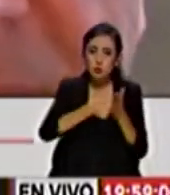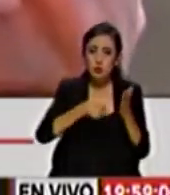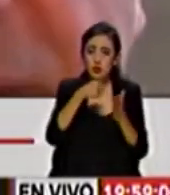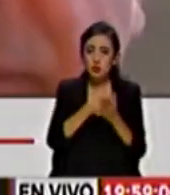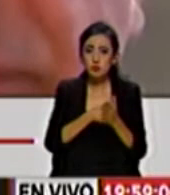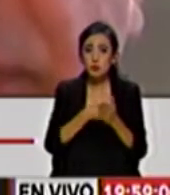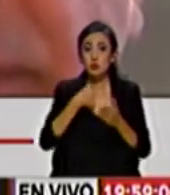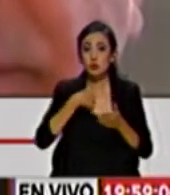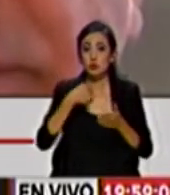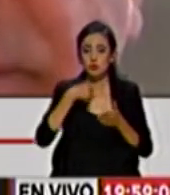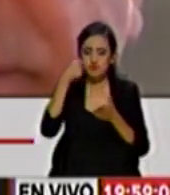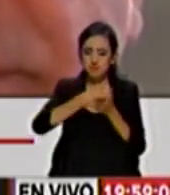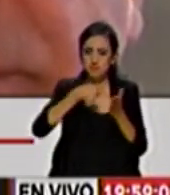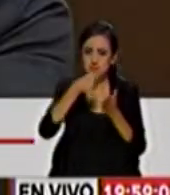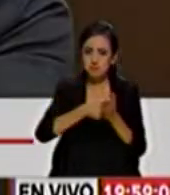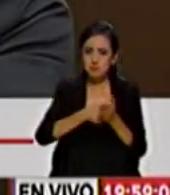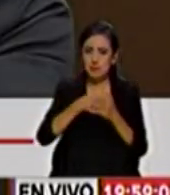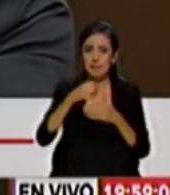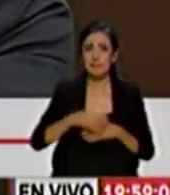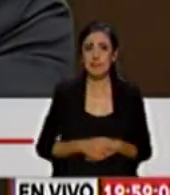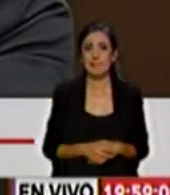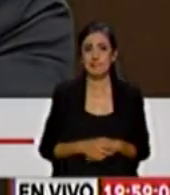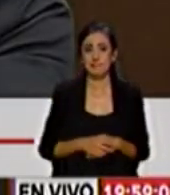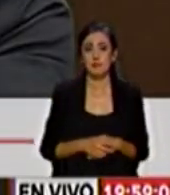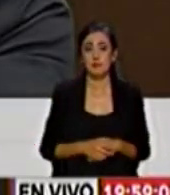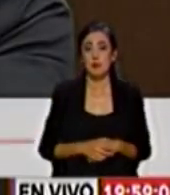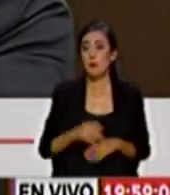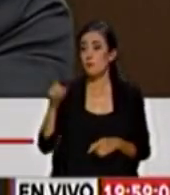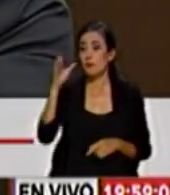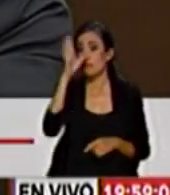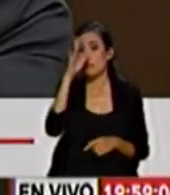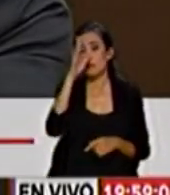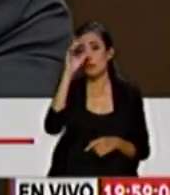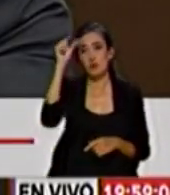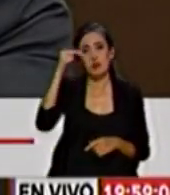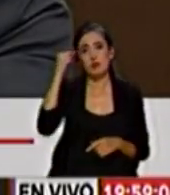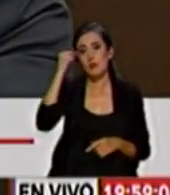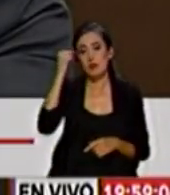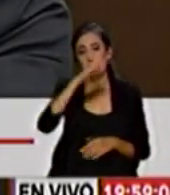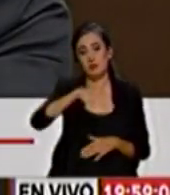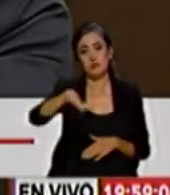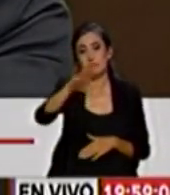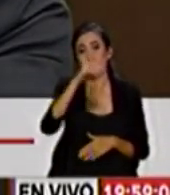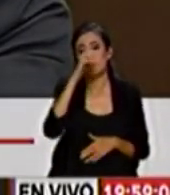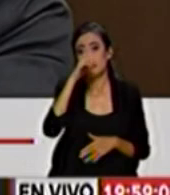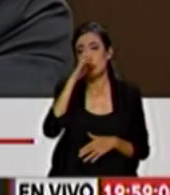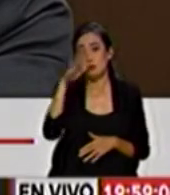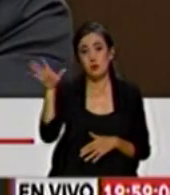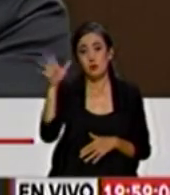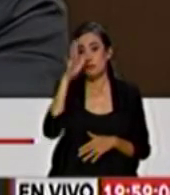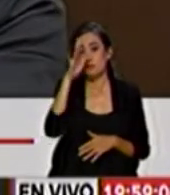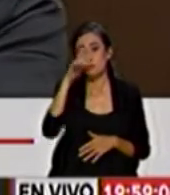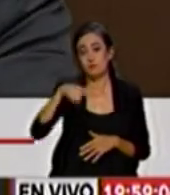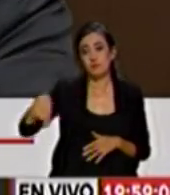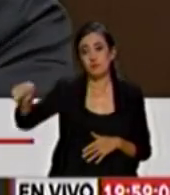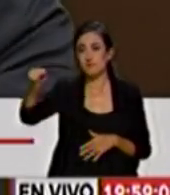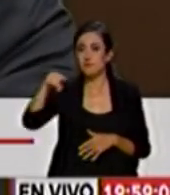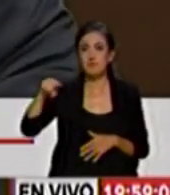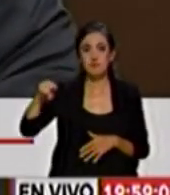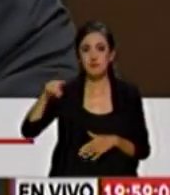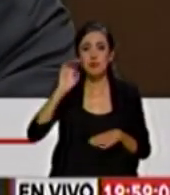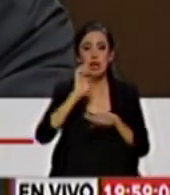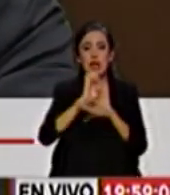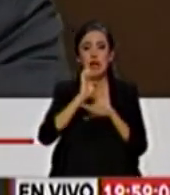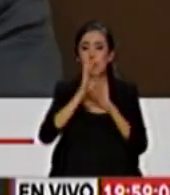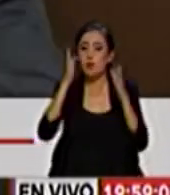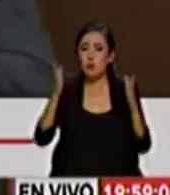Voy a pelear desde afuera. Engañó al Estado de Derecho de esta República, que engañó a todos los ecuatorianos